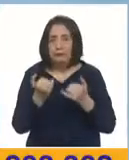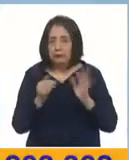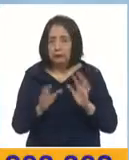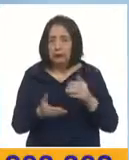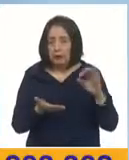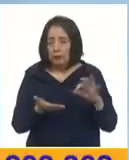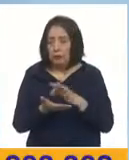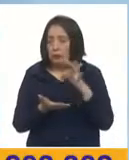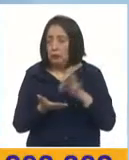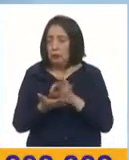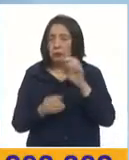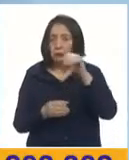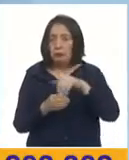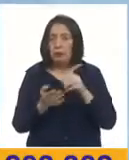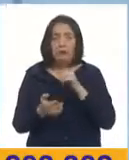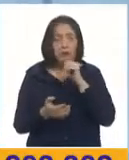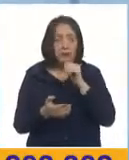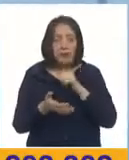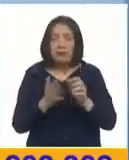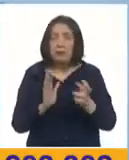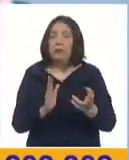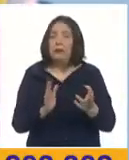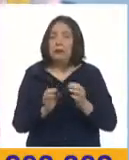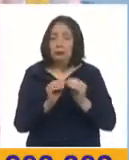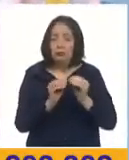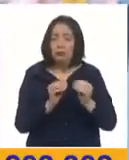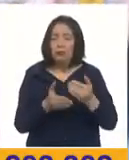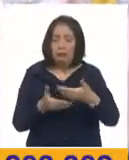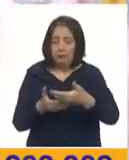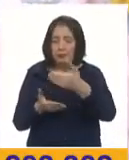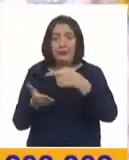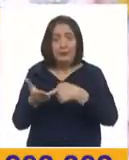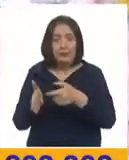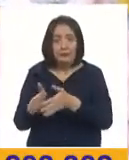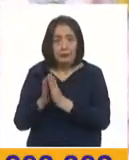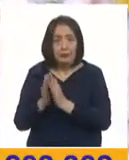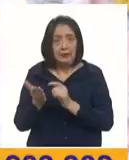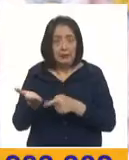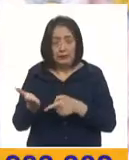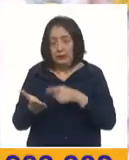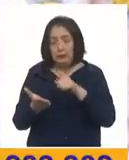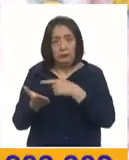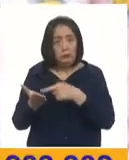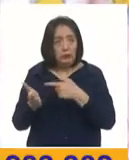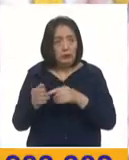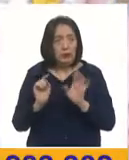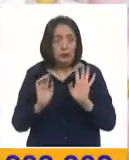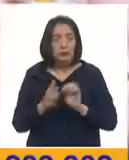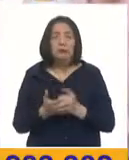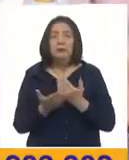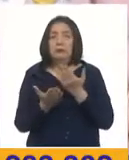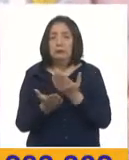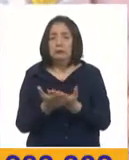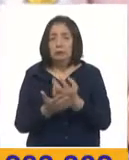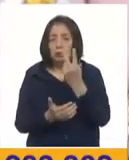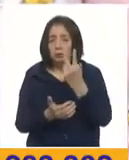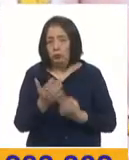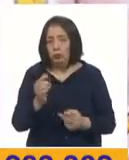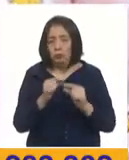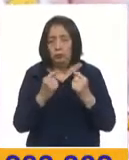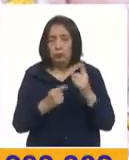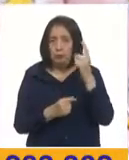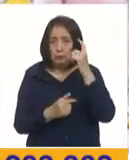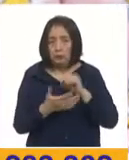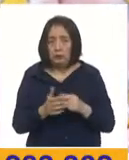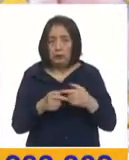el conteo de la onpe queda pendiente de la resolución de las actas observadas y las solicitudes de nulidad presentadas por ambos partidos